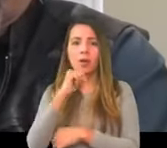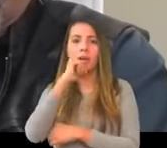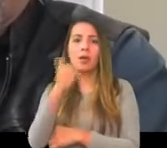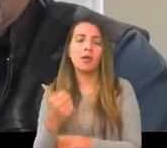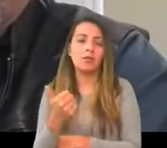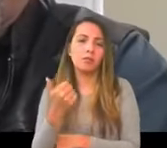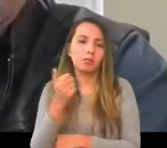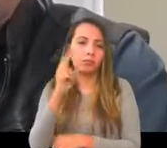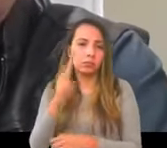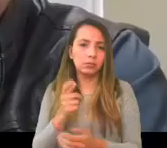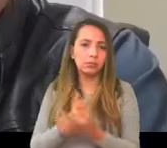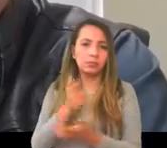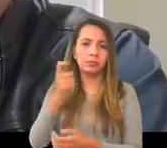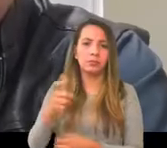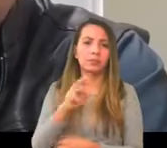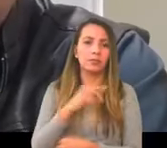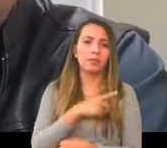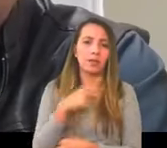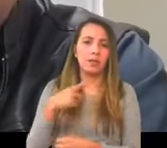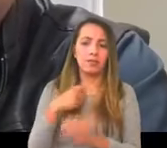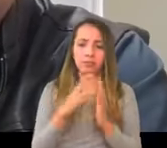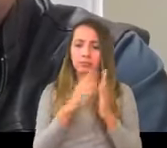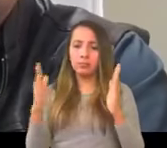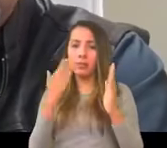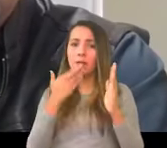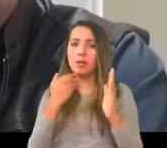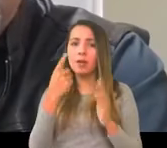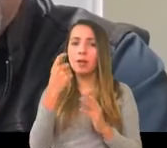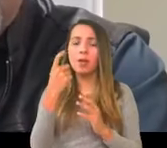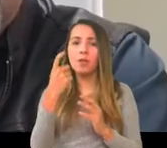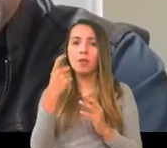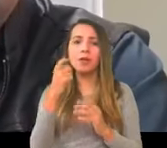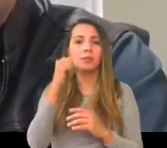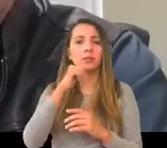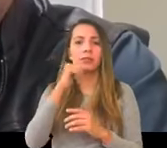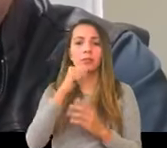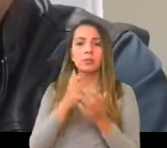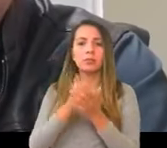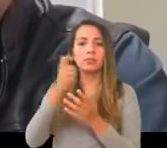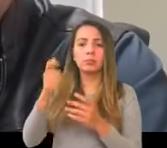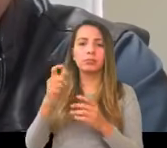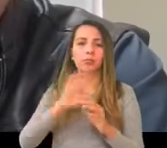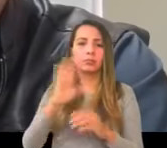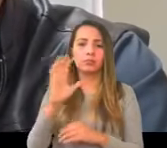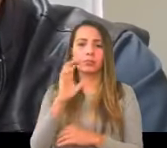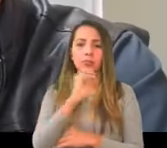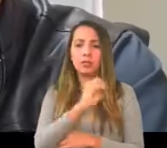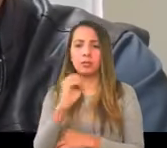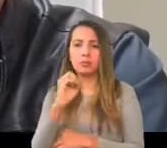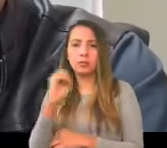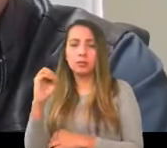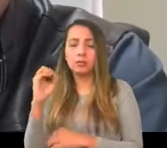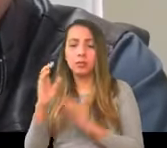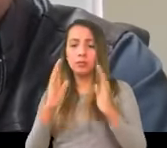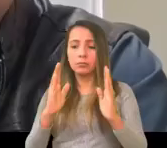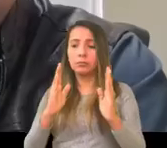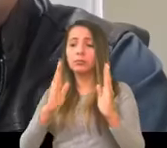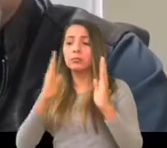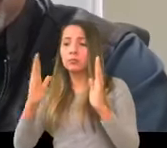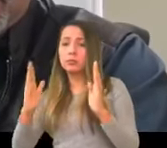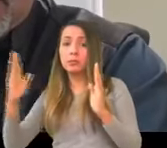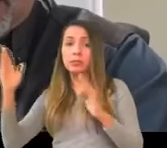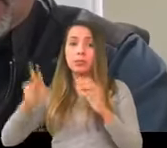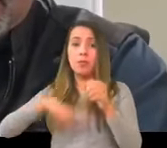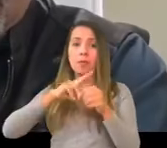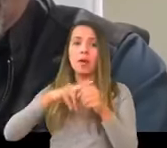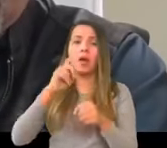pues obviamente en ese lapso dejamos nosotros de cobrar un suministro de agua y obviamente que también nos genera una